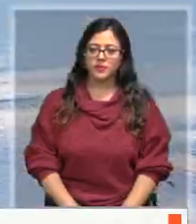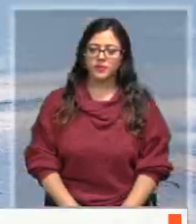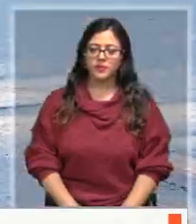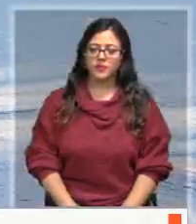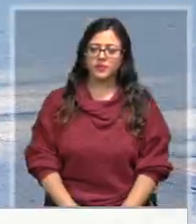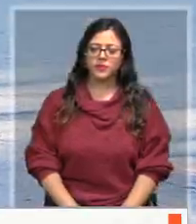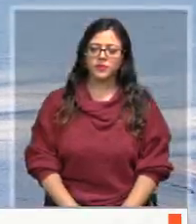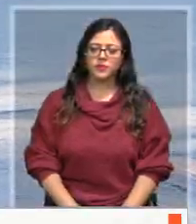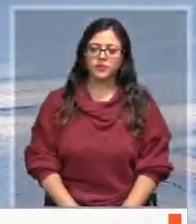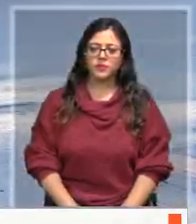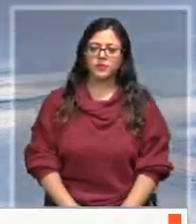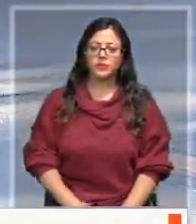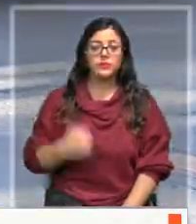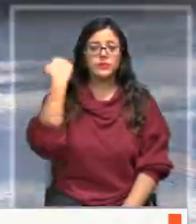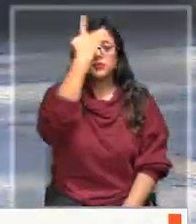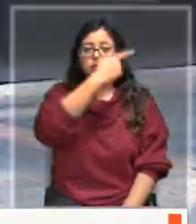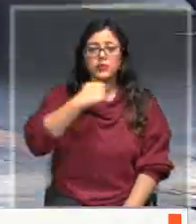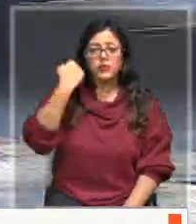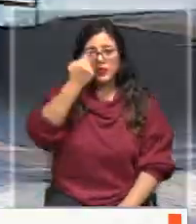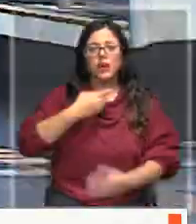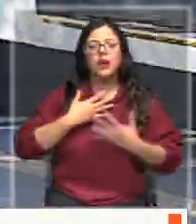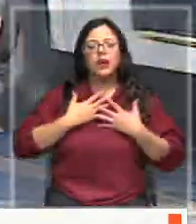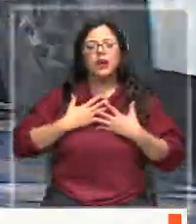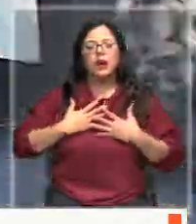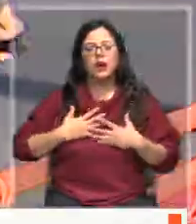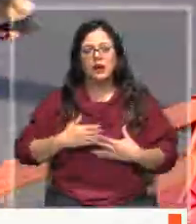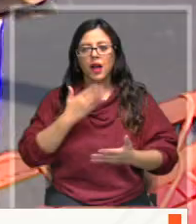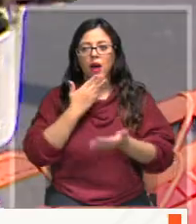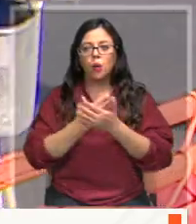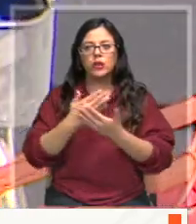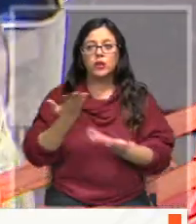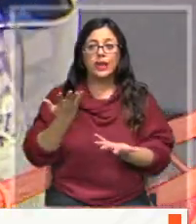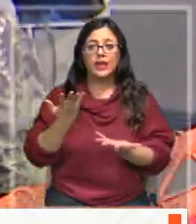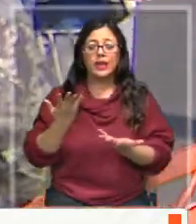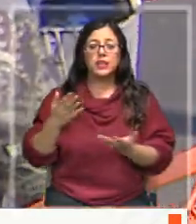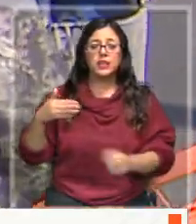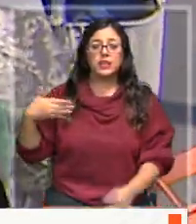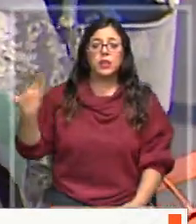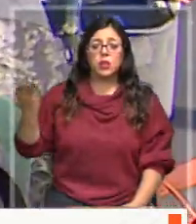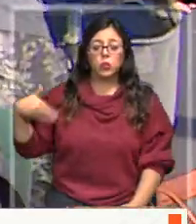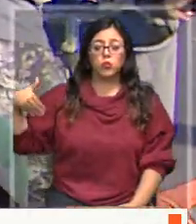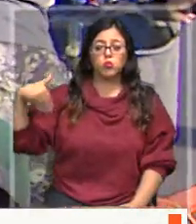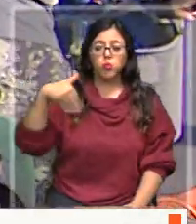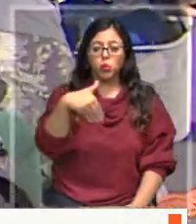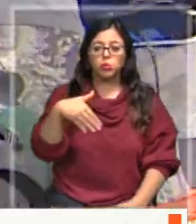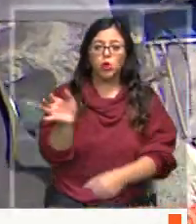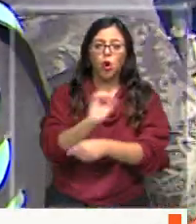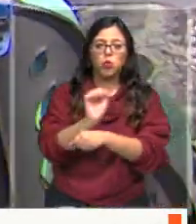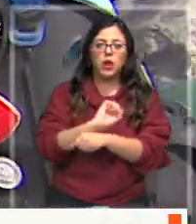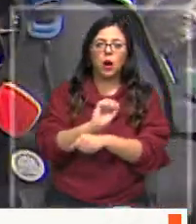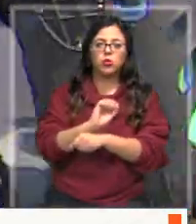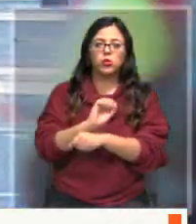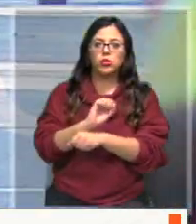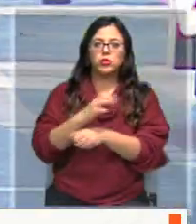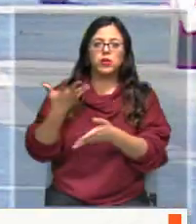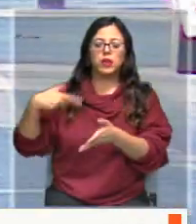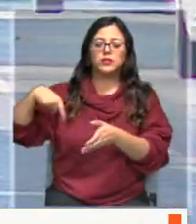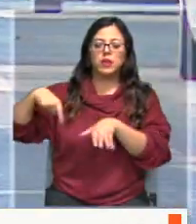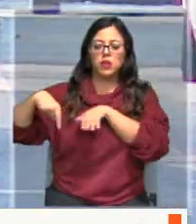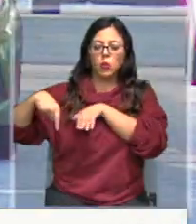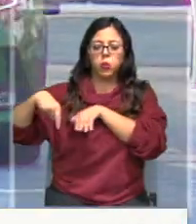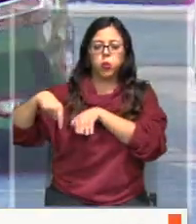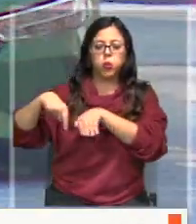esa misma cara de alivio ponen los ciclistas cuando un bus o un automóvil pasa tan cerca a ellos sin generar daño alguno